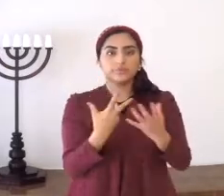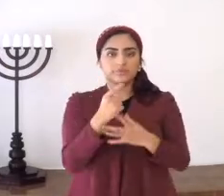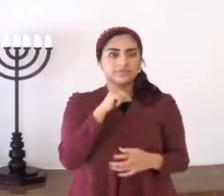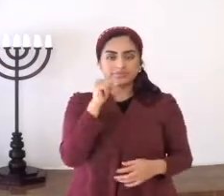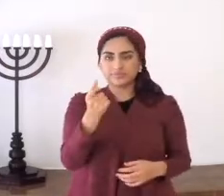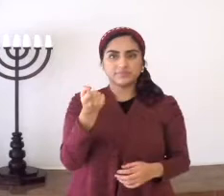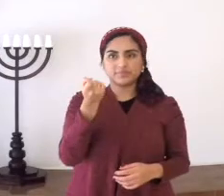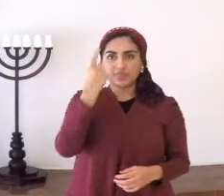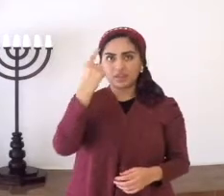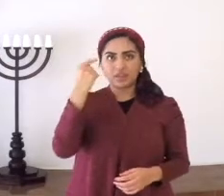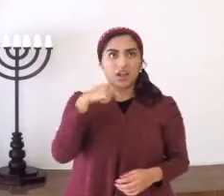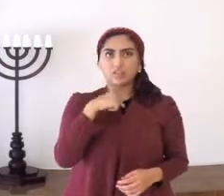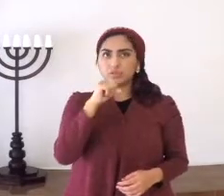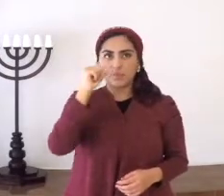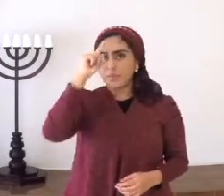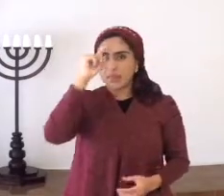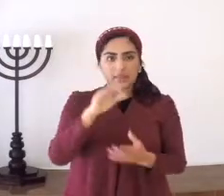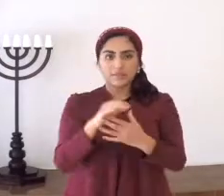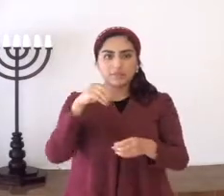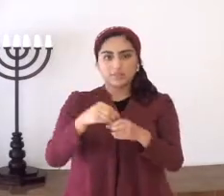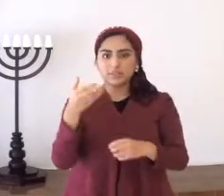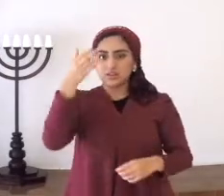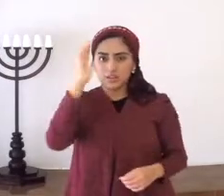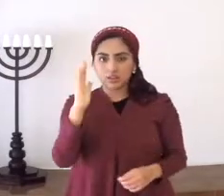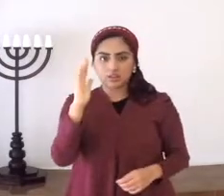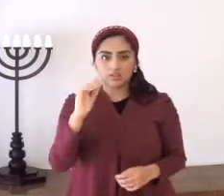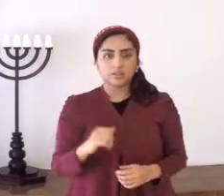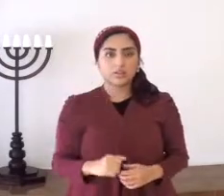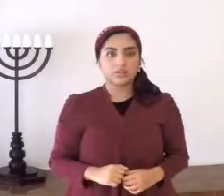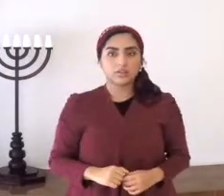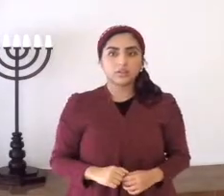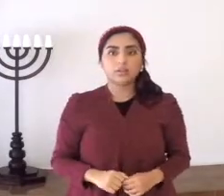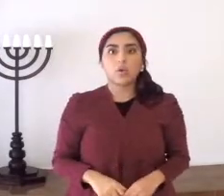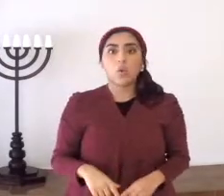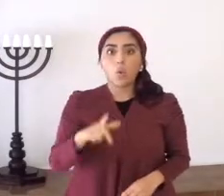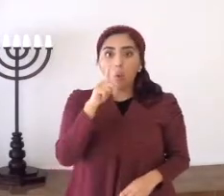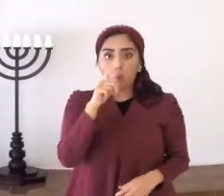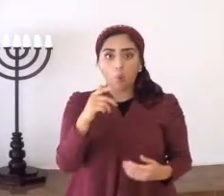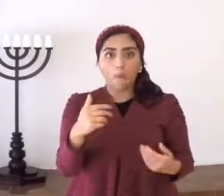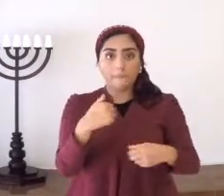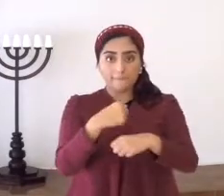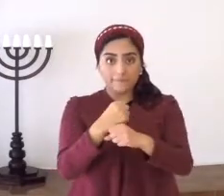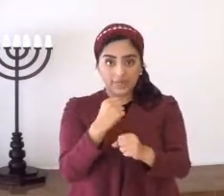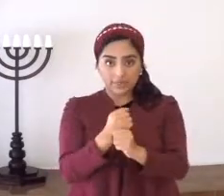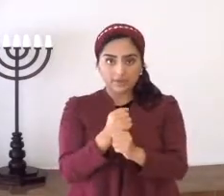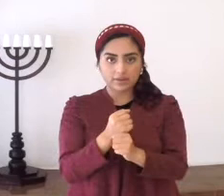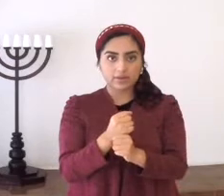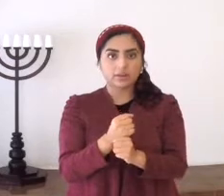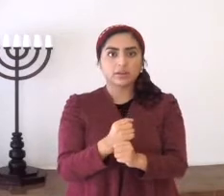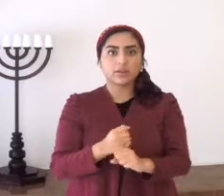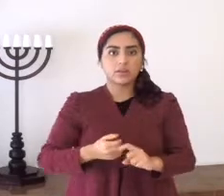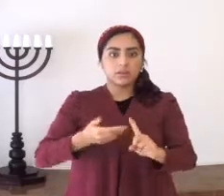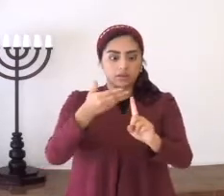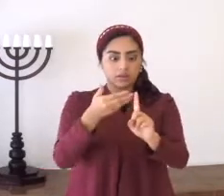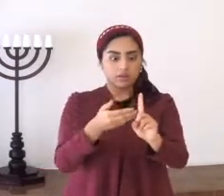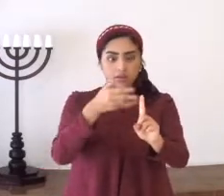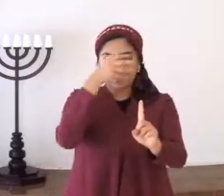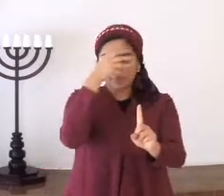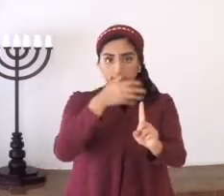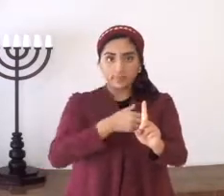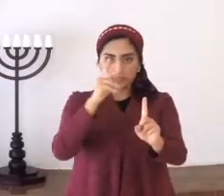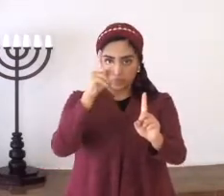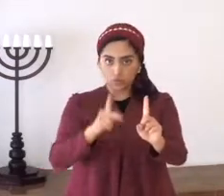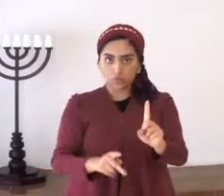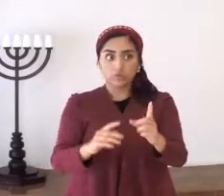Elohim, en un Dios, pues, para que se entienda para los nuevecitos. Yo no entiendo en un Elohim, yo no creo en un Elohim que